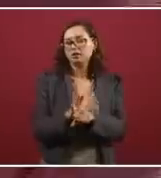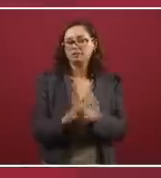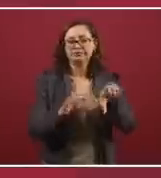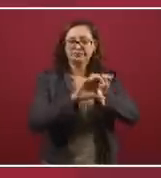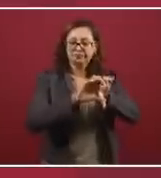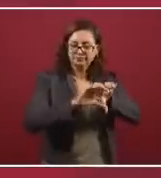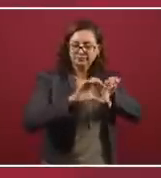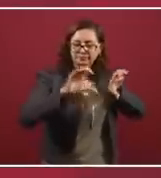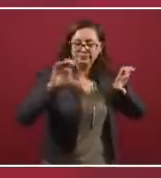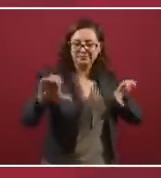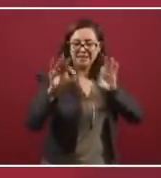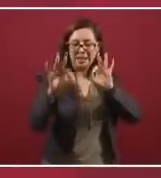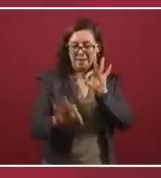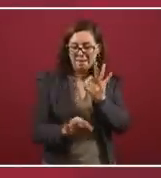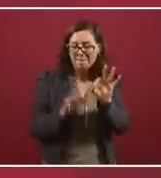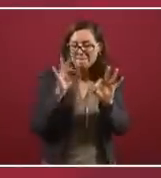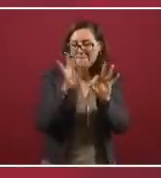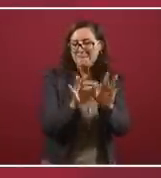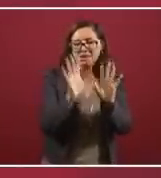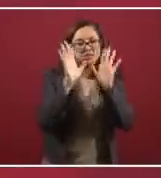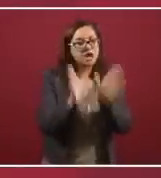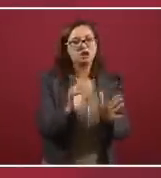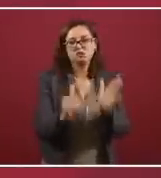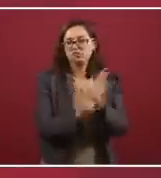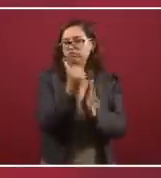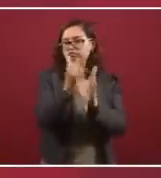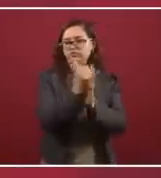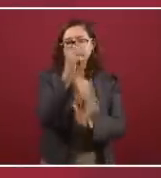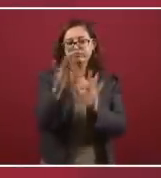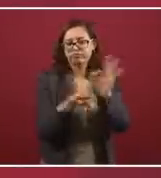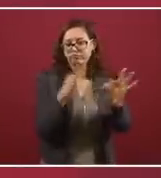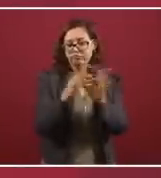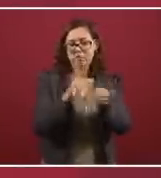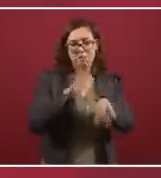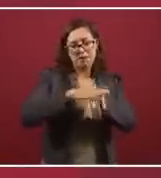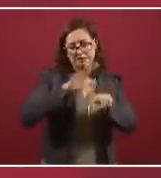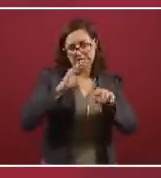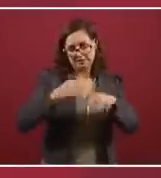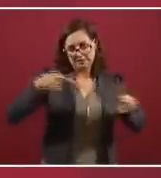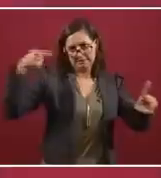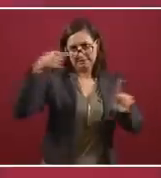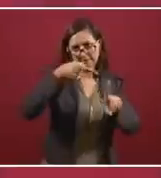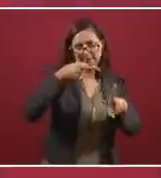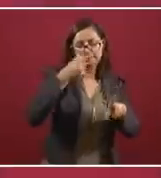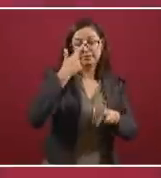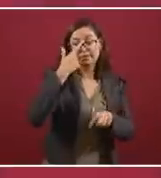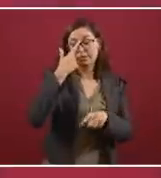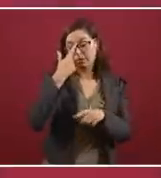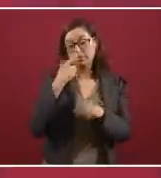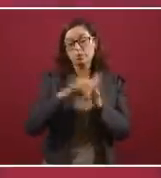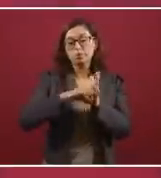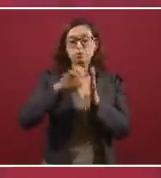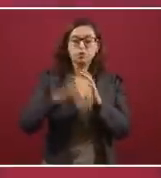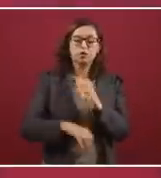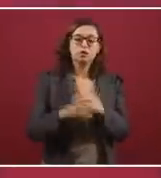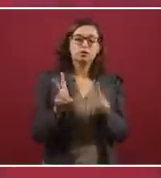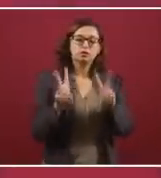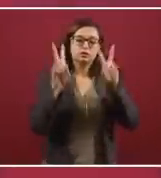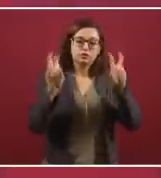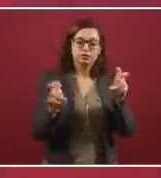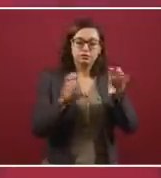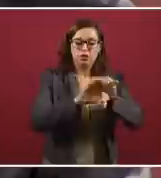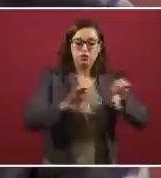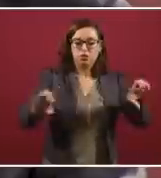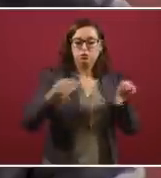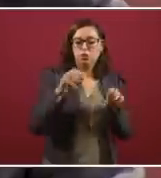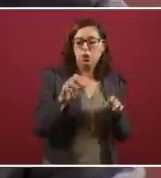ducto marino, por ejemplo, que es muy importante para poder abastecer de gas al sureste